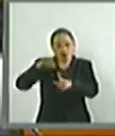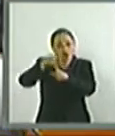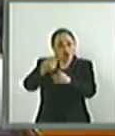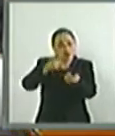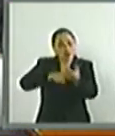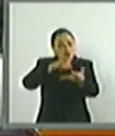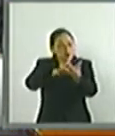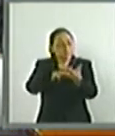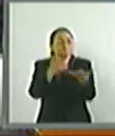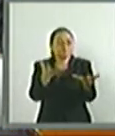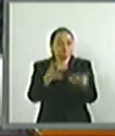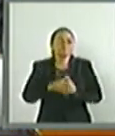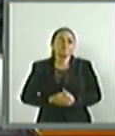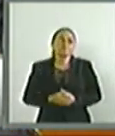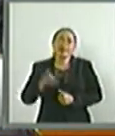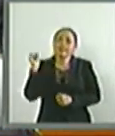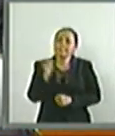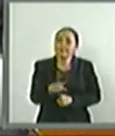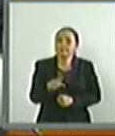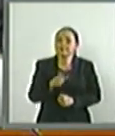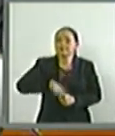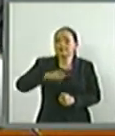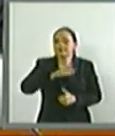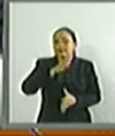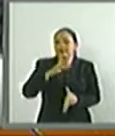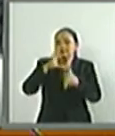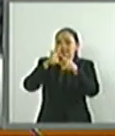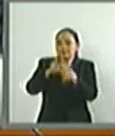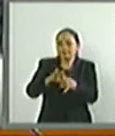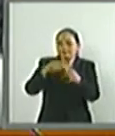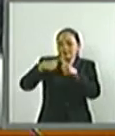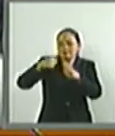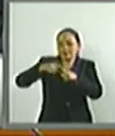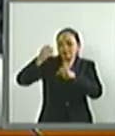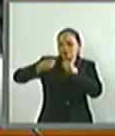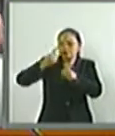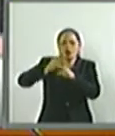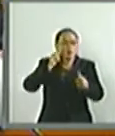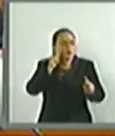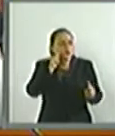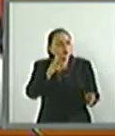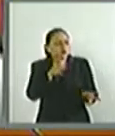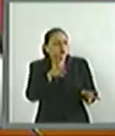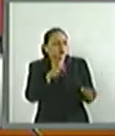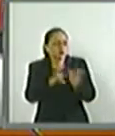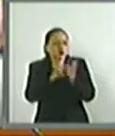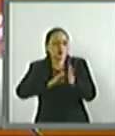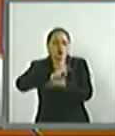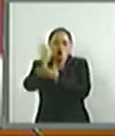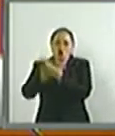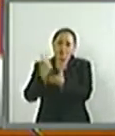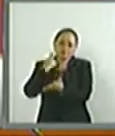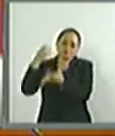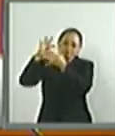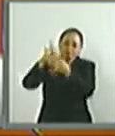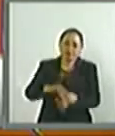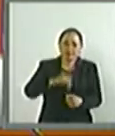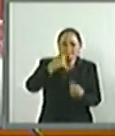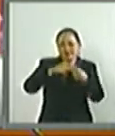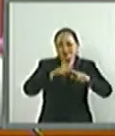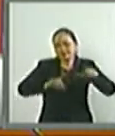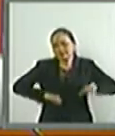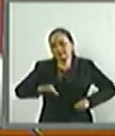centros de reclusión. Asimismo, detecta diversas oportunidades que con algunas políticas públicas y algunas acciones